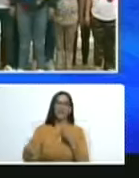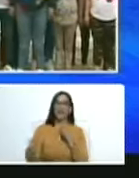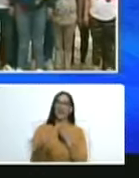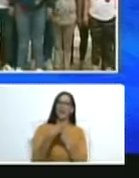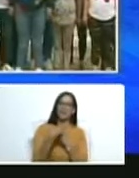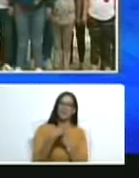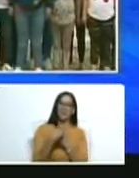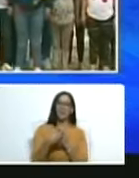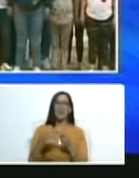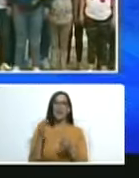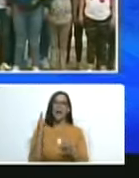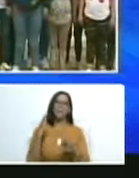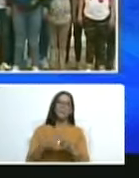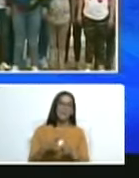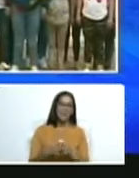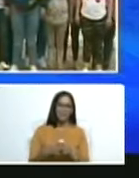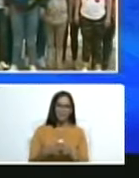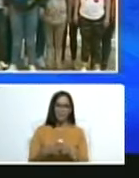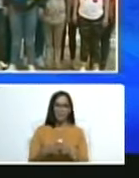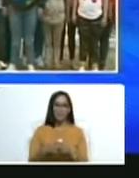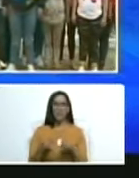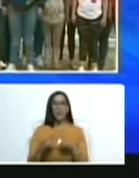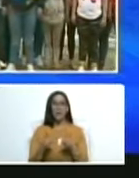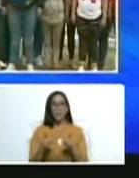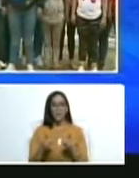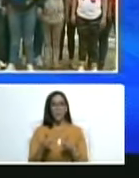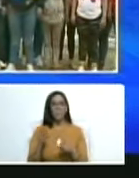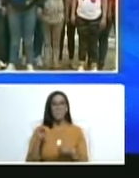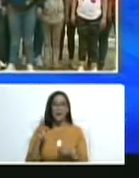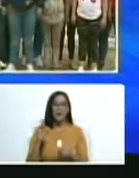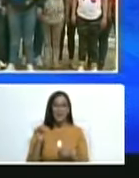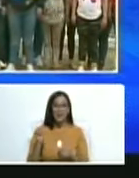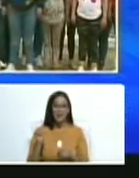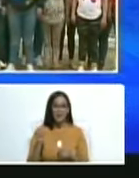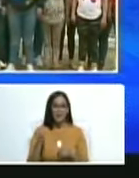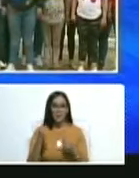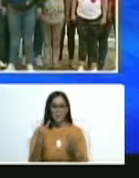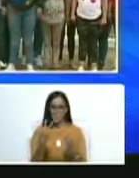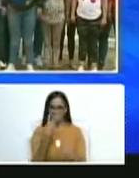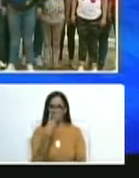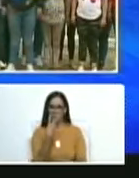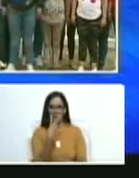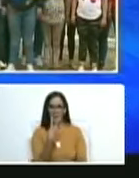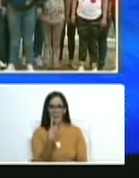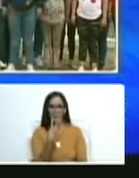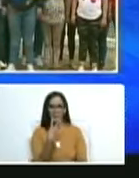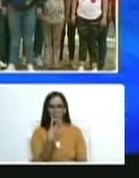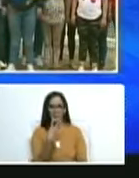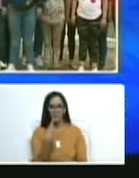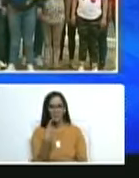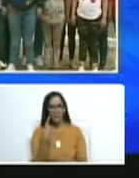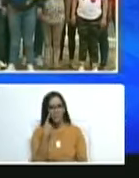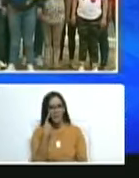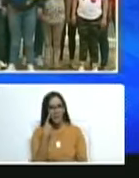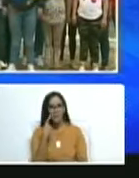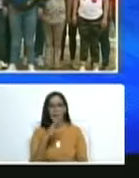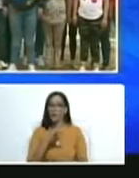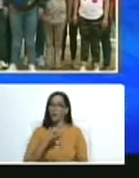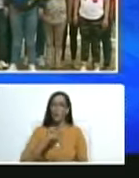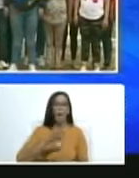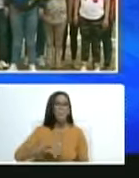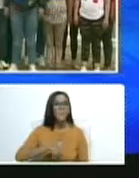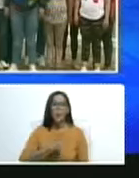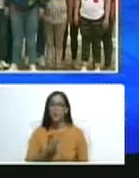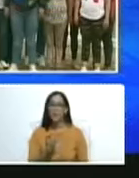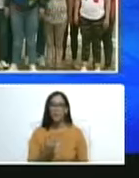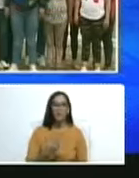agresiones, amenazas. Pero María, míreme a los ojos, María. No han podido ni